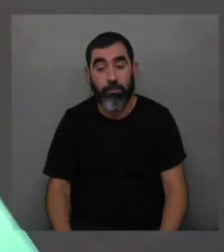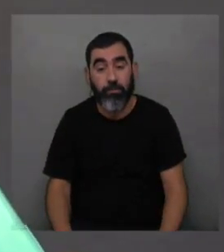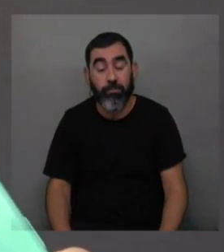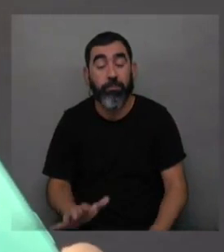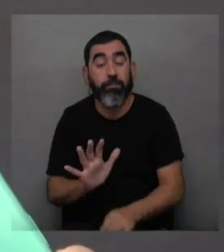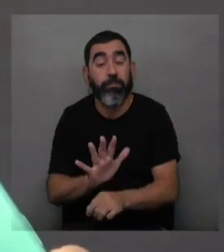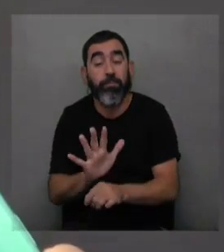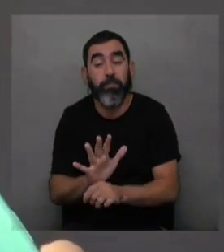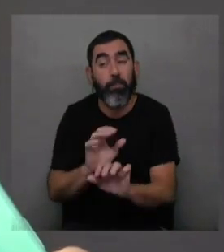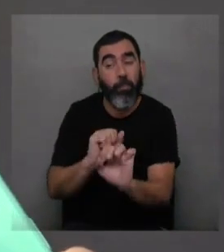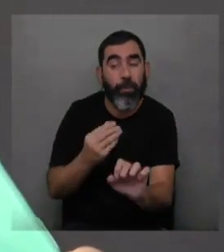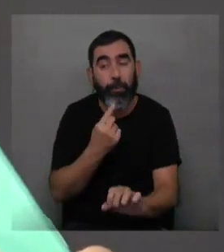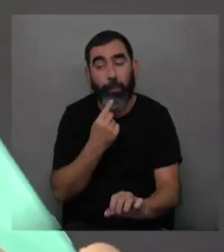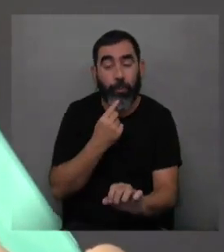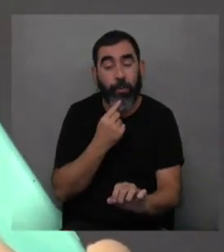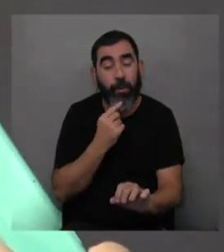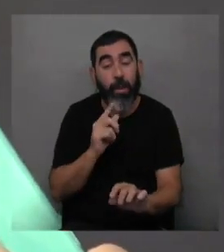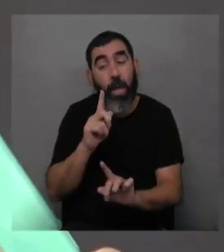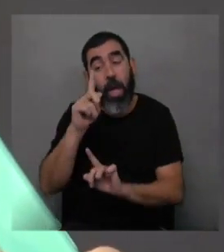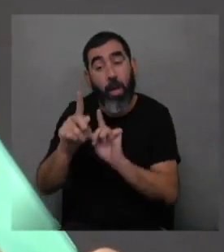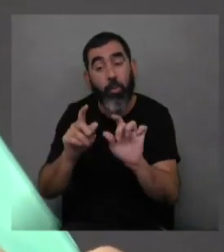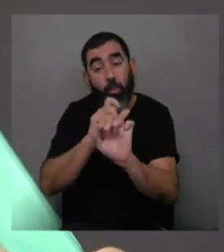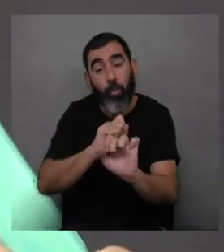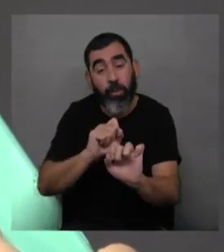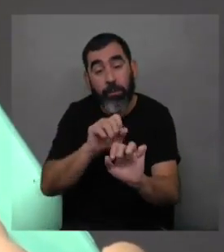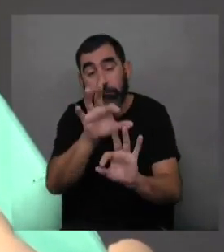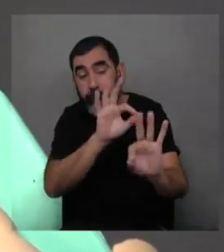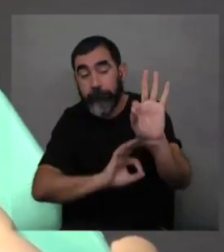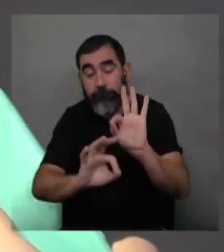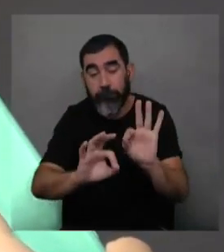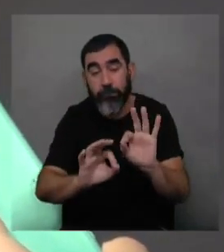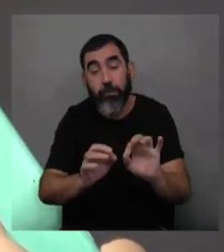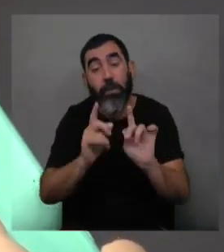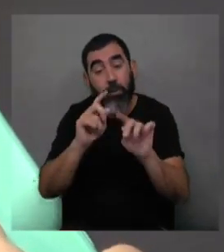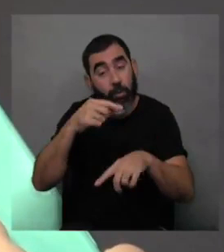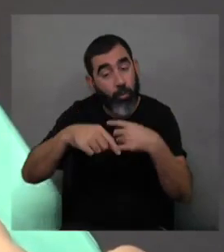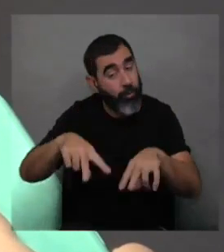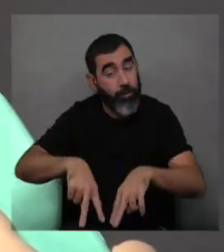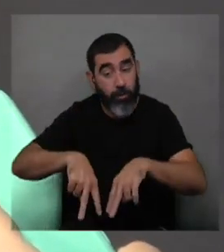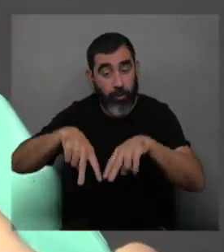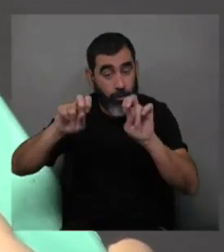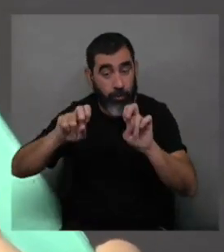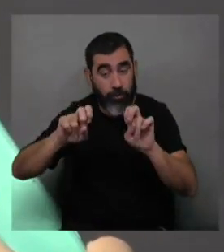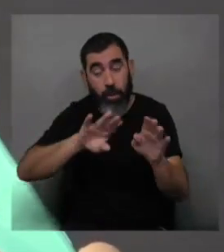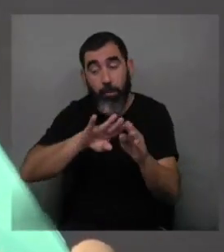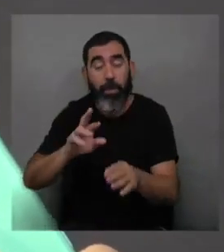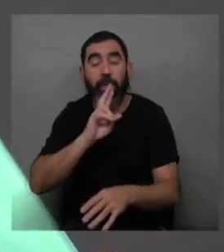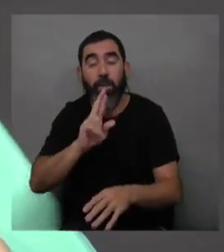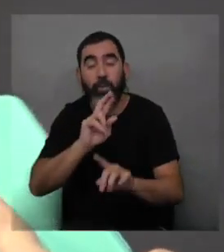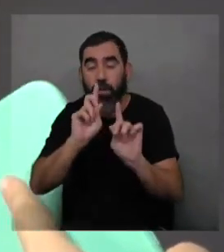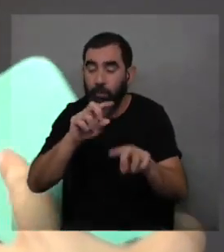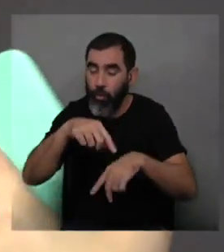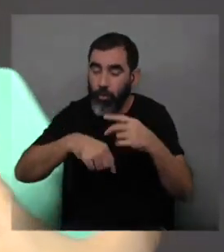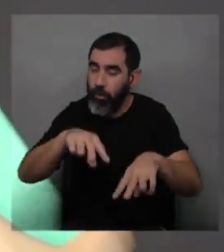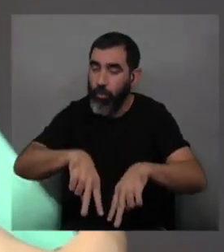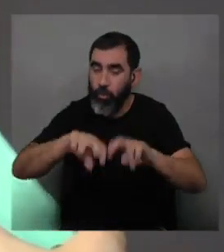queda la suspicacia o la sospecha de que alguien de repente pudo haber operado. Entonces yo creo que esto hay que seguirlo investigando más allá de la renuncia. Creo